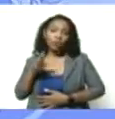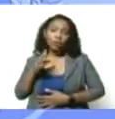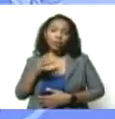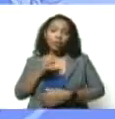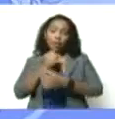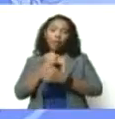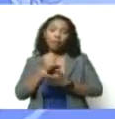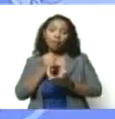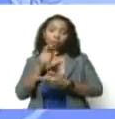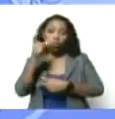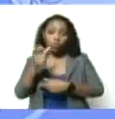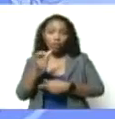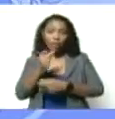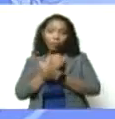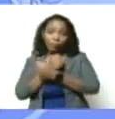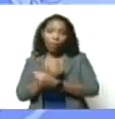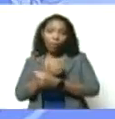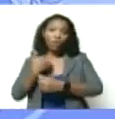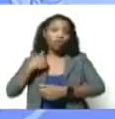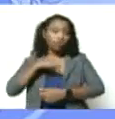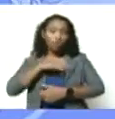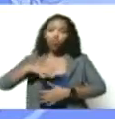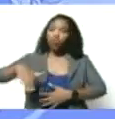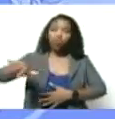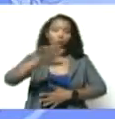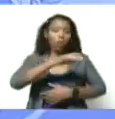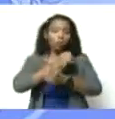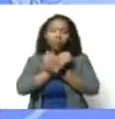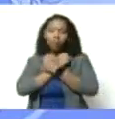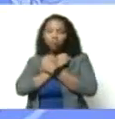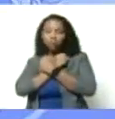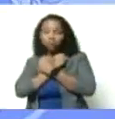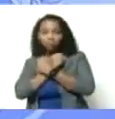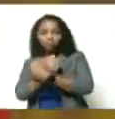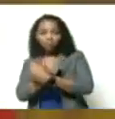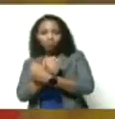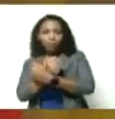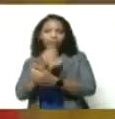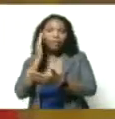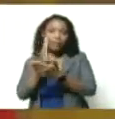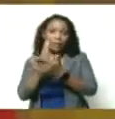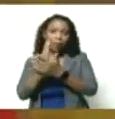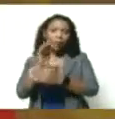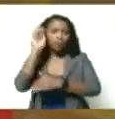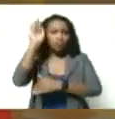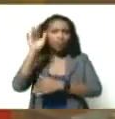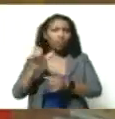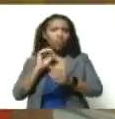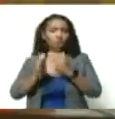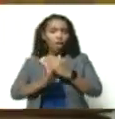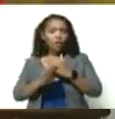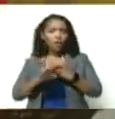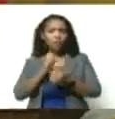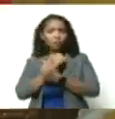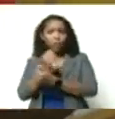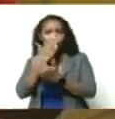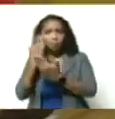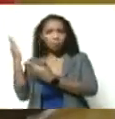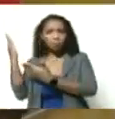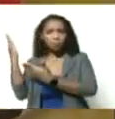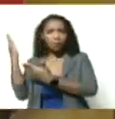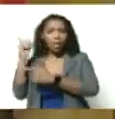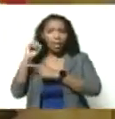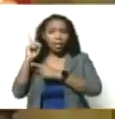amado. Y nosotros todos amamos y amaremos siempre a Arle. Y cuando estaba